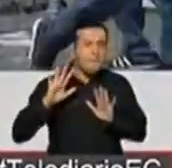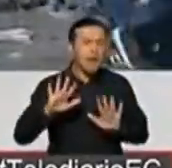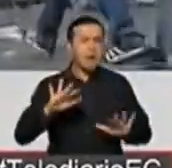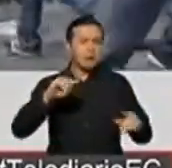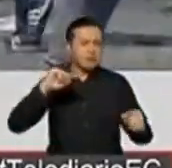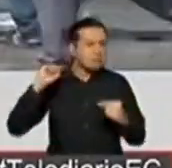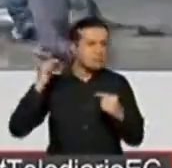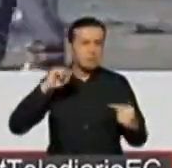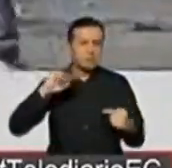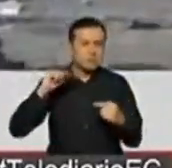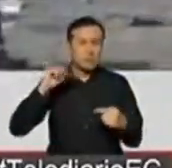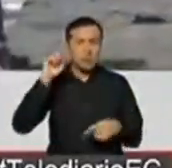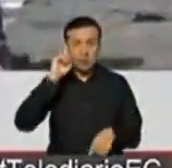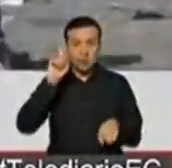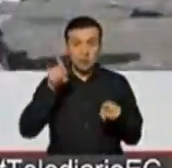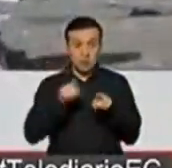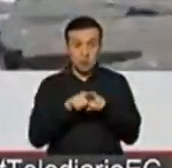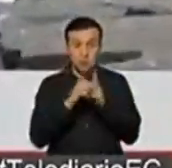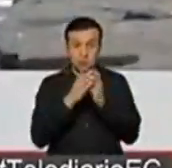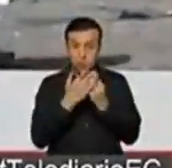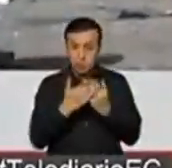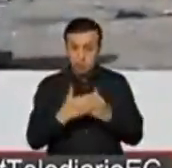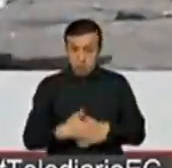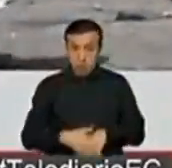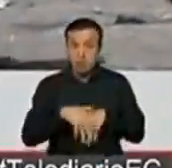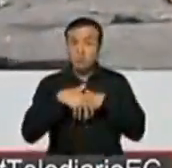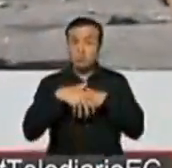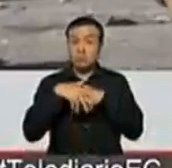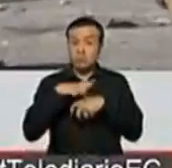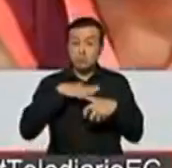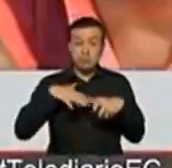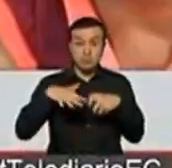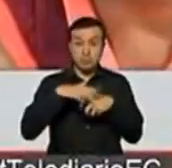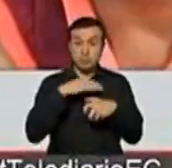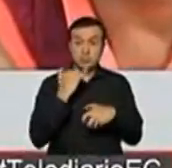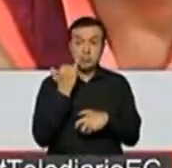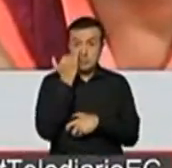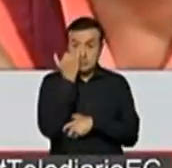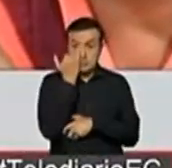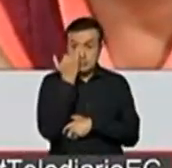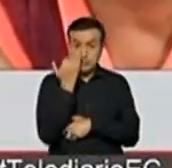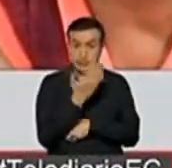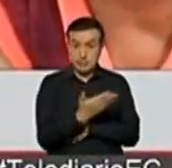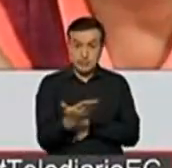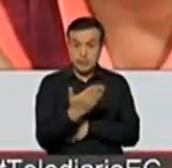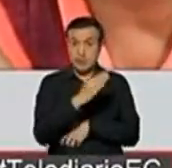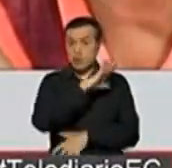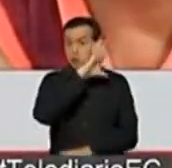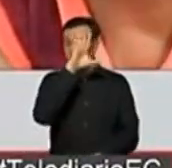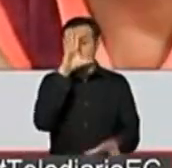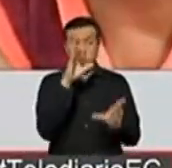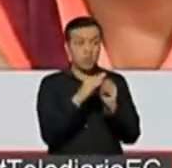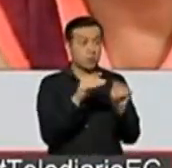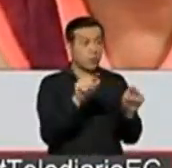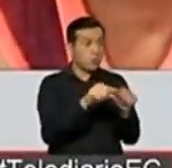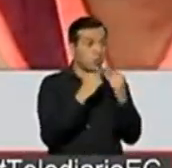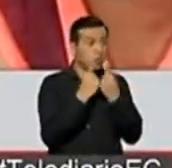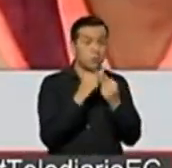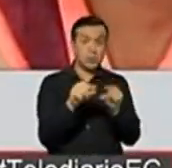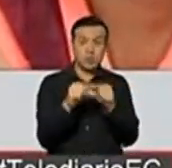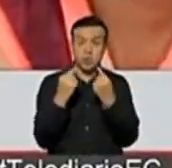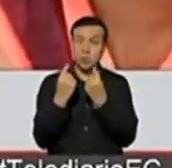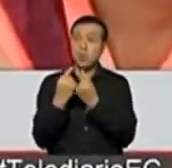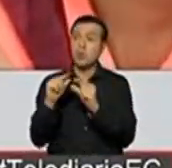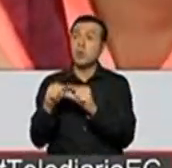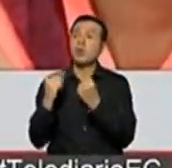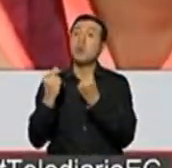enfrentamientos, pues el acuerdo culminó de inmediato con las movilizaciones del sector indígena. Informar a todas nuestras bases que se